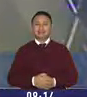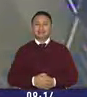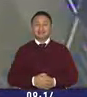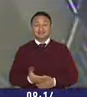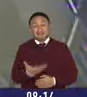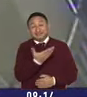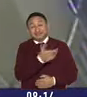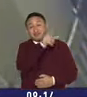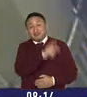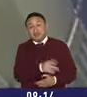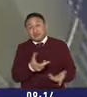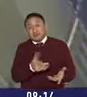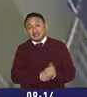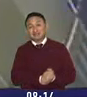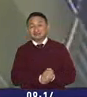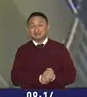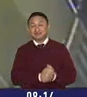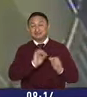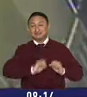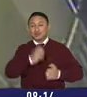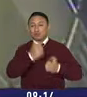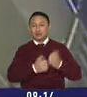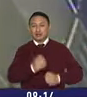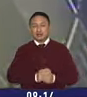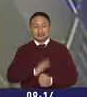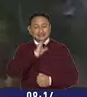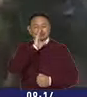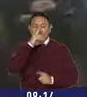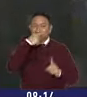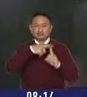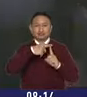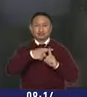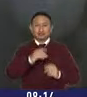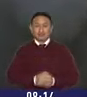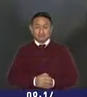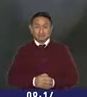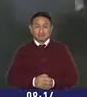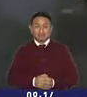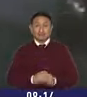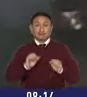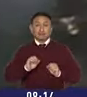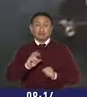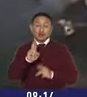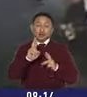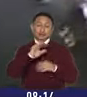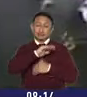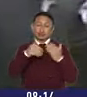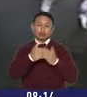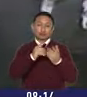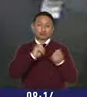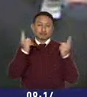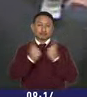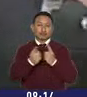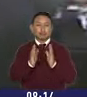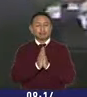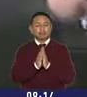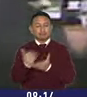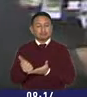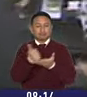nuestra gente. A pesar de las desgracias, son optimistas. Y con la esperanza de que las cosas cambien. Piden mayor